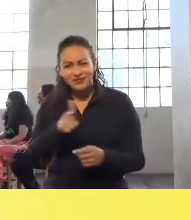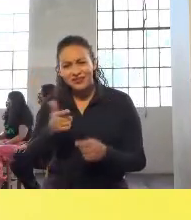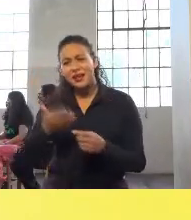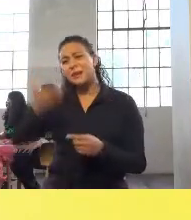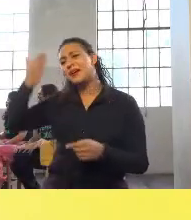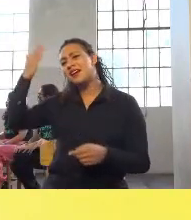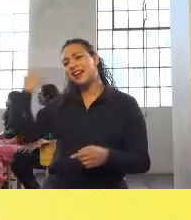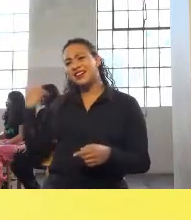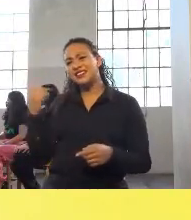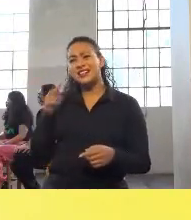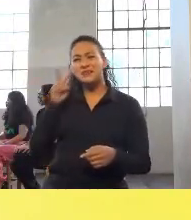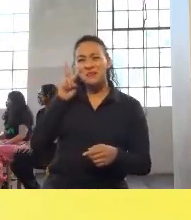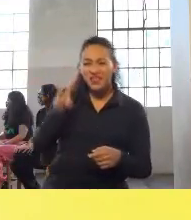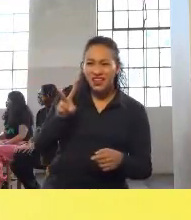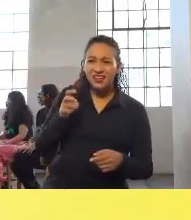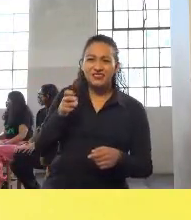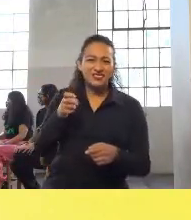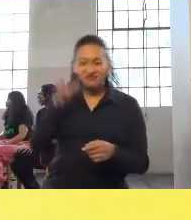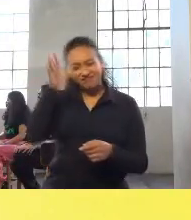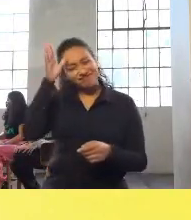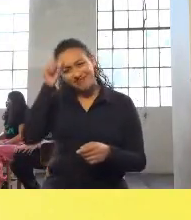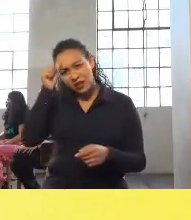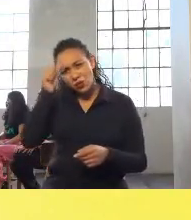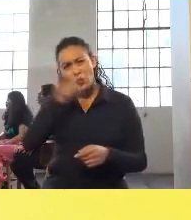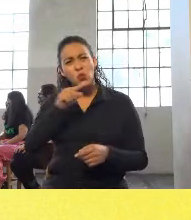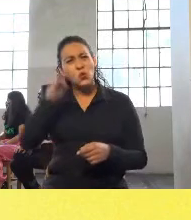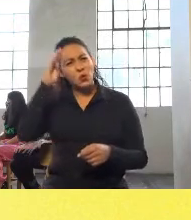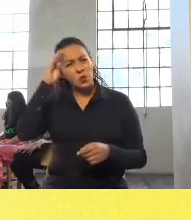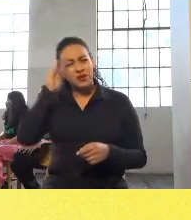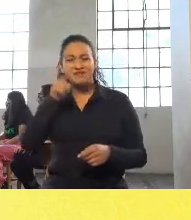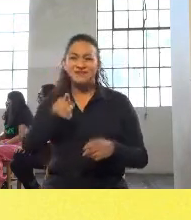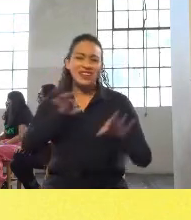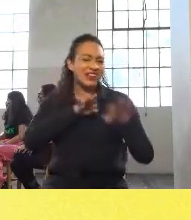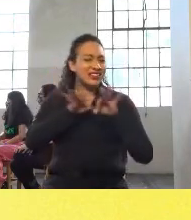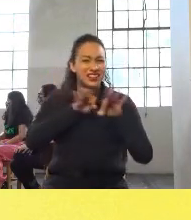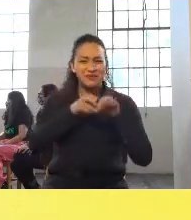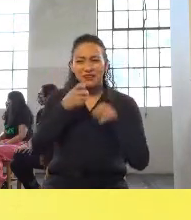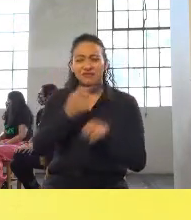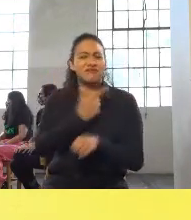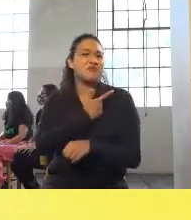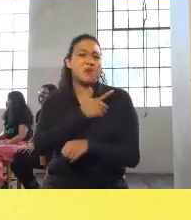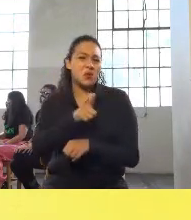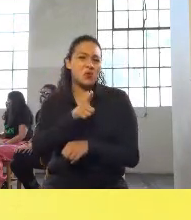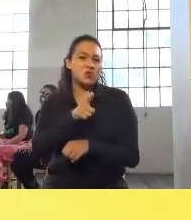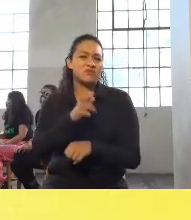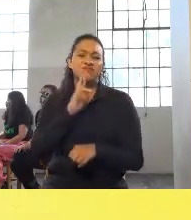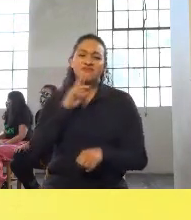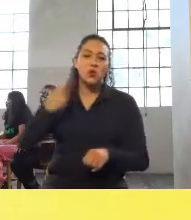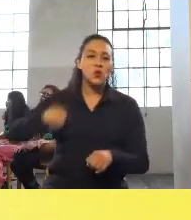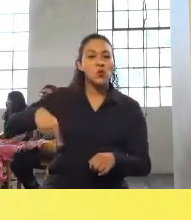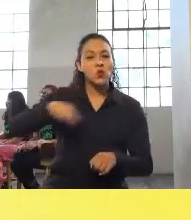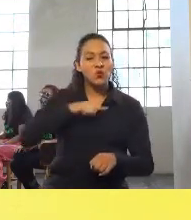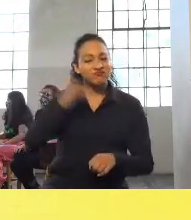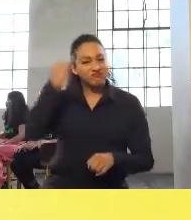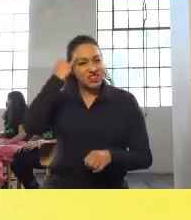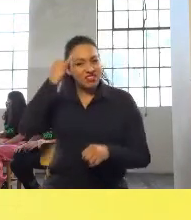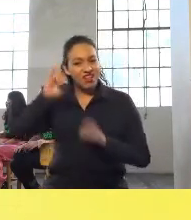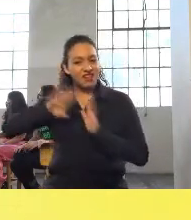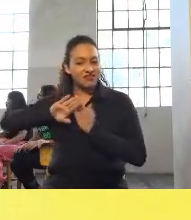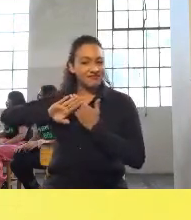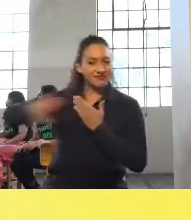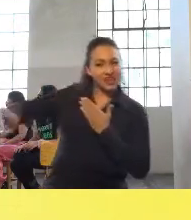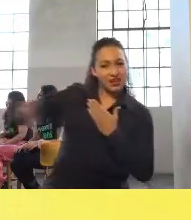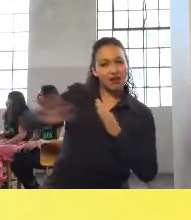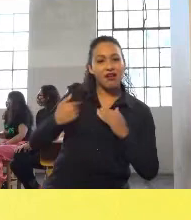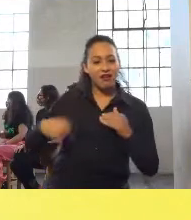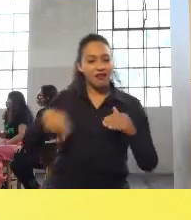saltaba cuando empezaron a hacer su trabajo, que dijeron, no, a ver, ¿qué onda? Esto tiene que ser diferente y tenemos nosotras que hacer nuestros propios espacios. Digo,